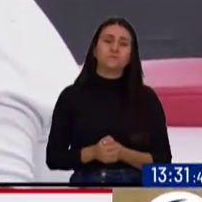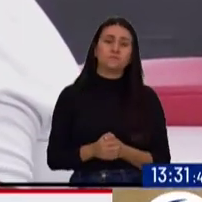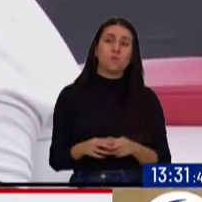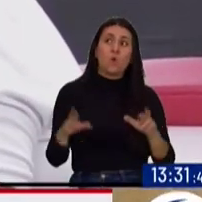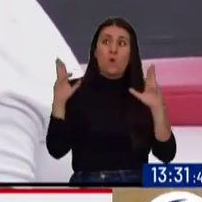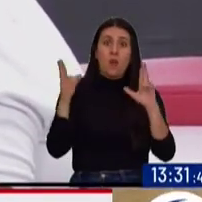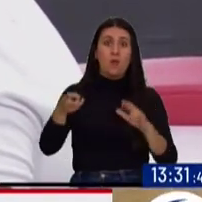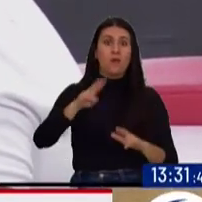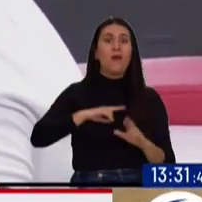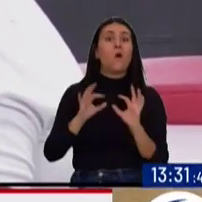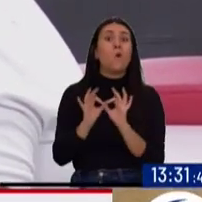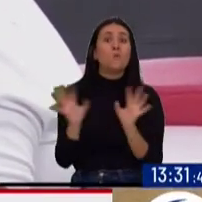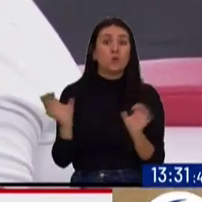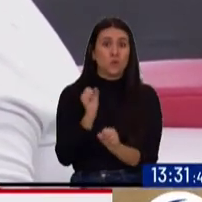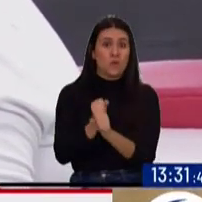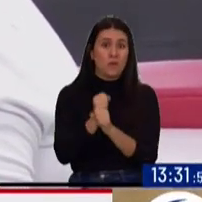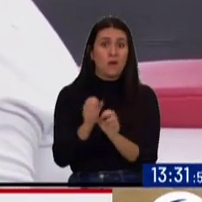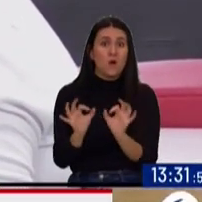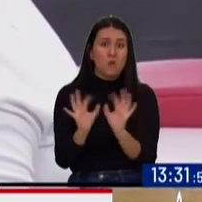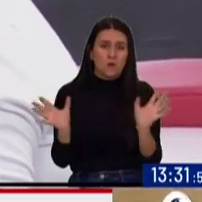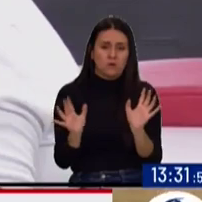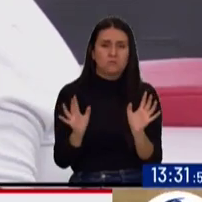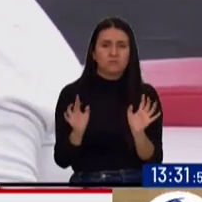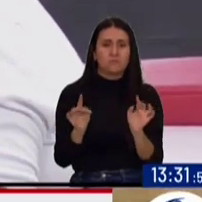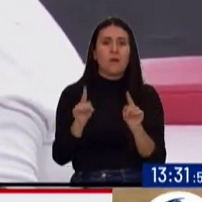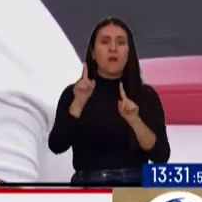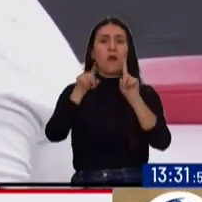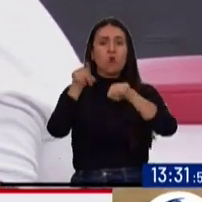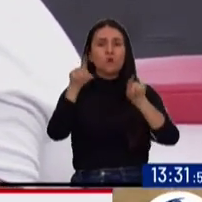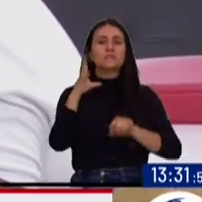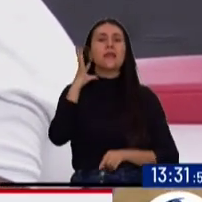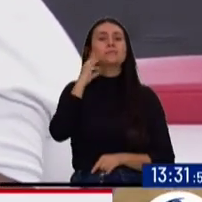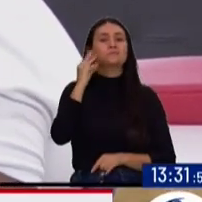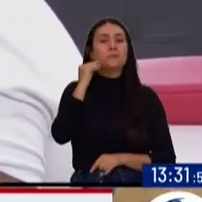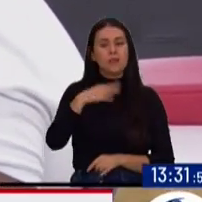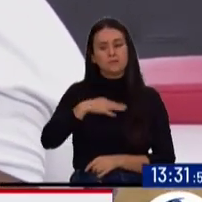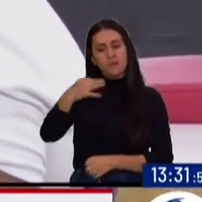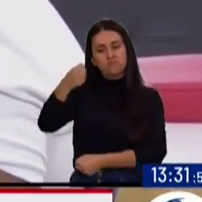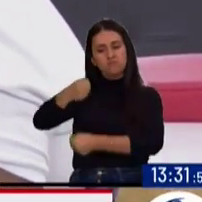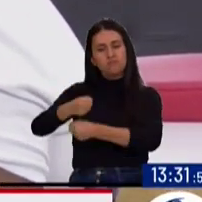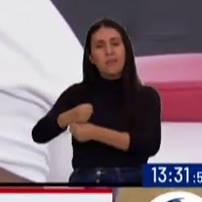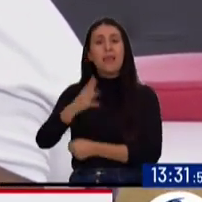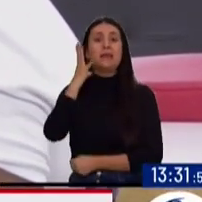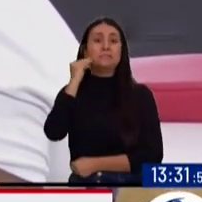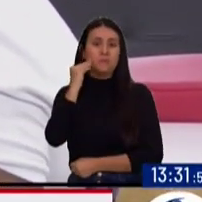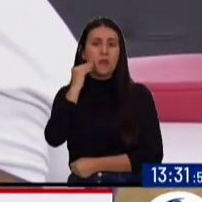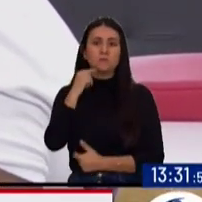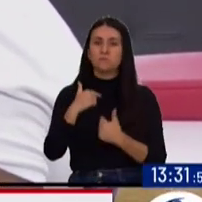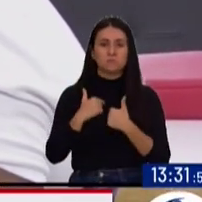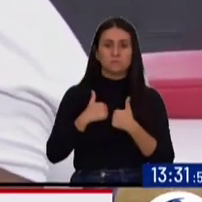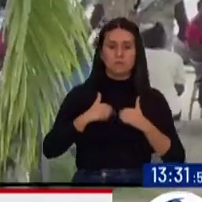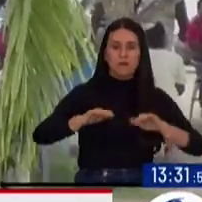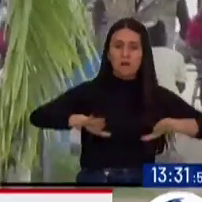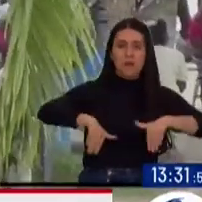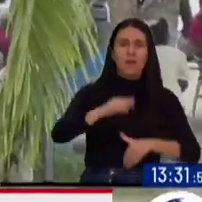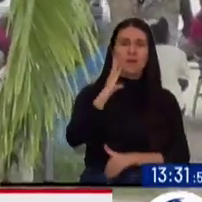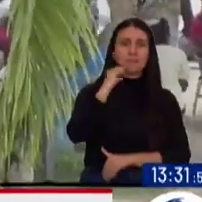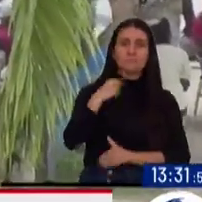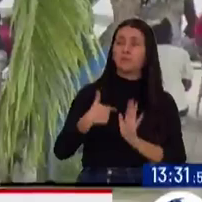uno, porque muchos piden experiencia laboral y uno no la tiene, entonces no le dan la